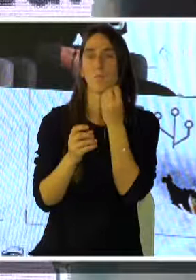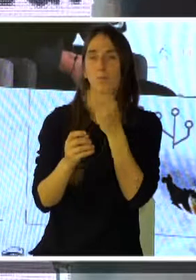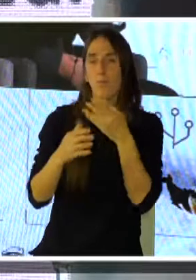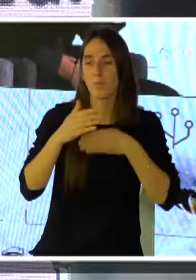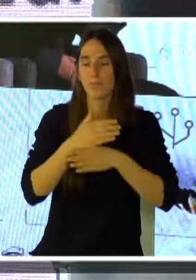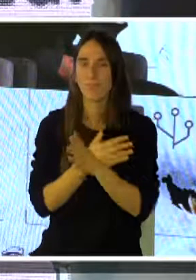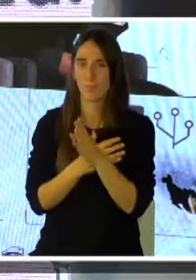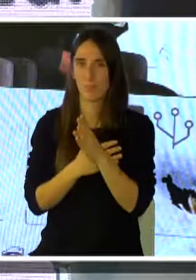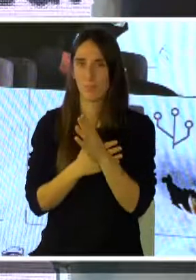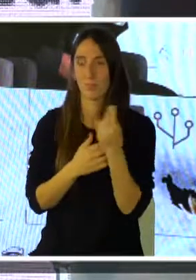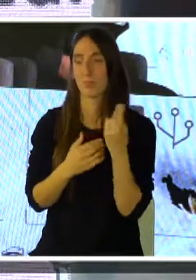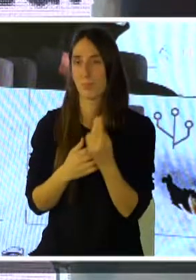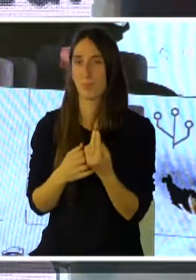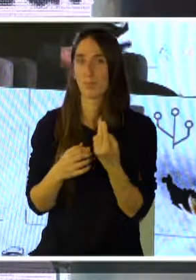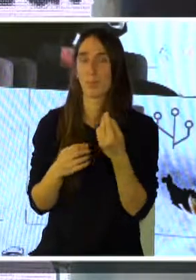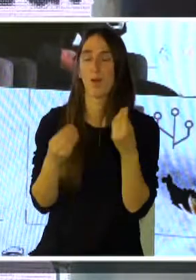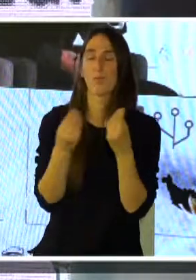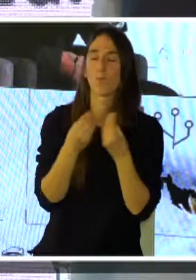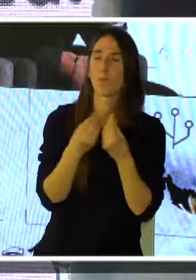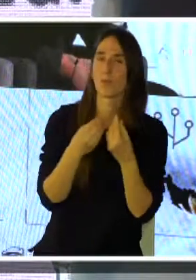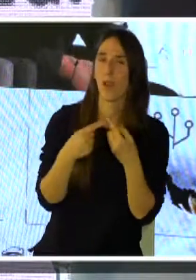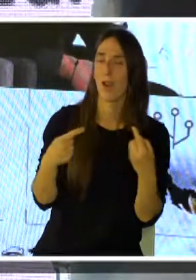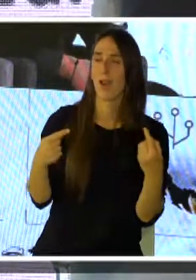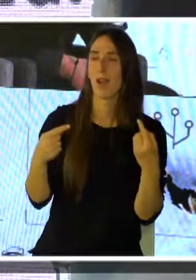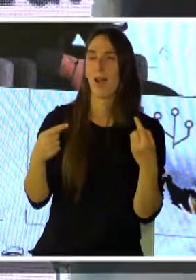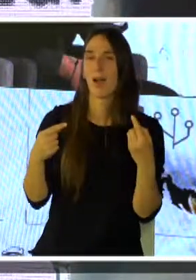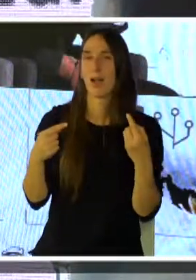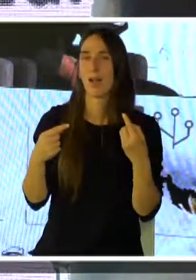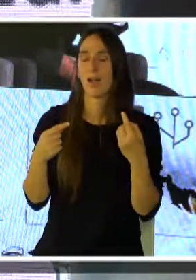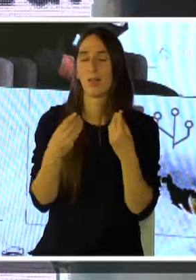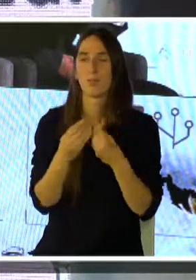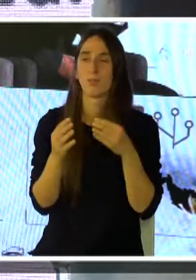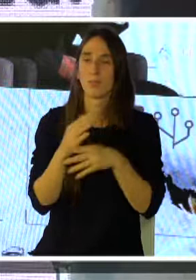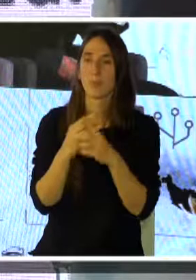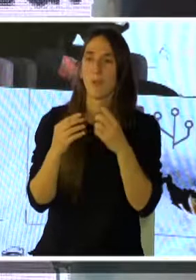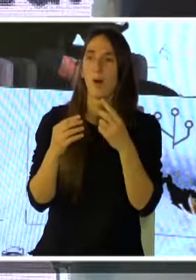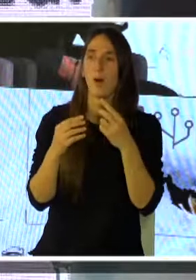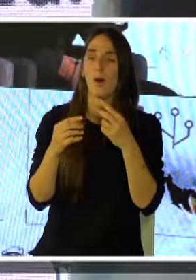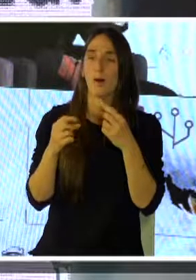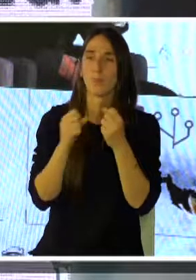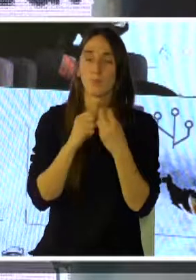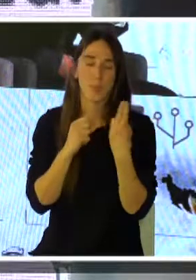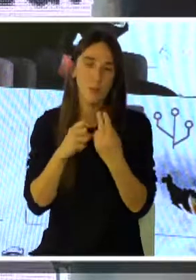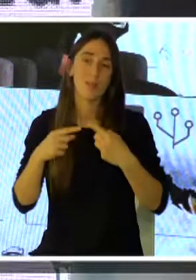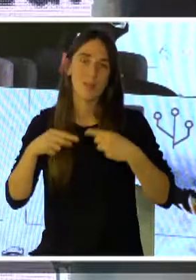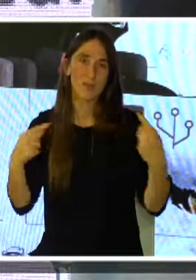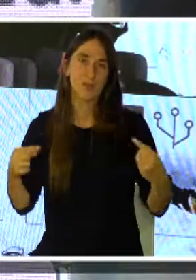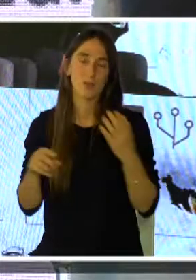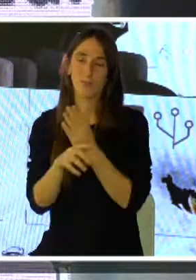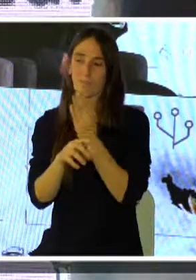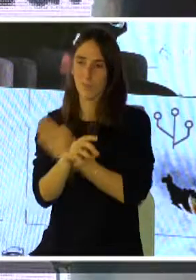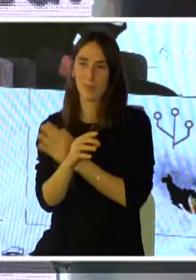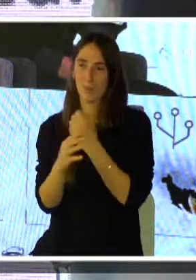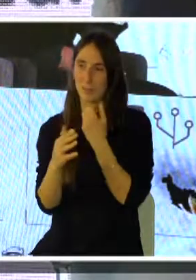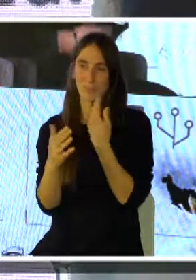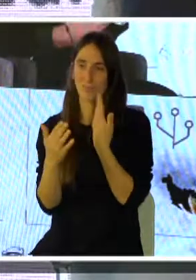habilitador. Muchas veces también como un disruptor, porque también permite hacer cosas que antes no se